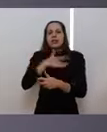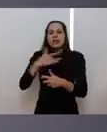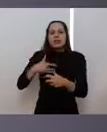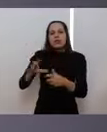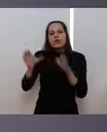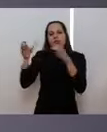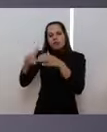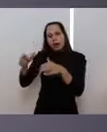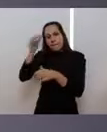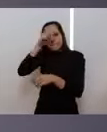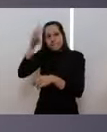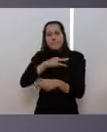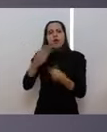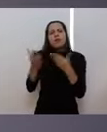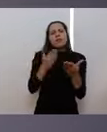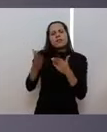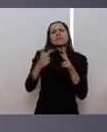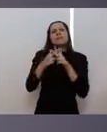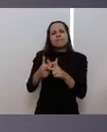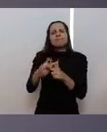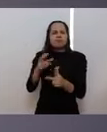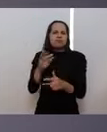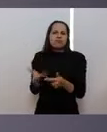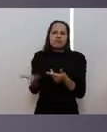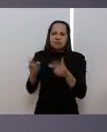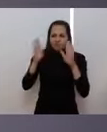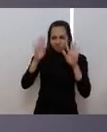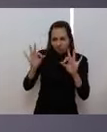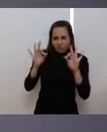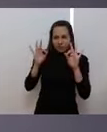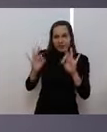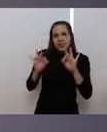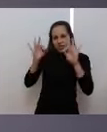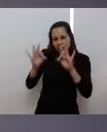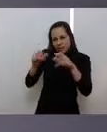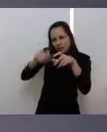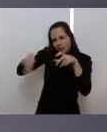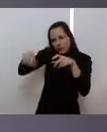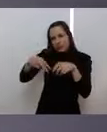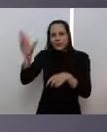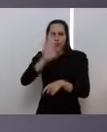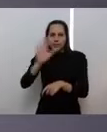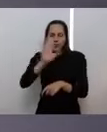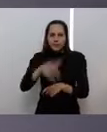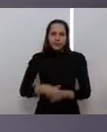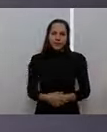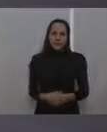y ofrecemos servicios oportunos humanizados y de calidad hasta pronto